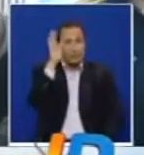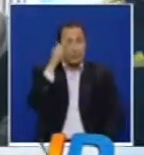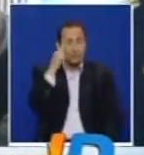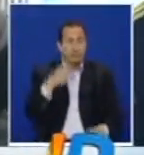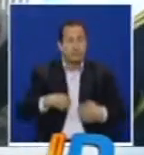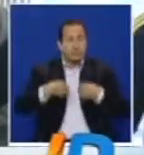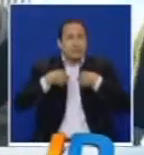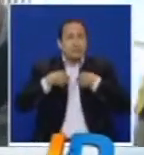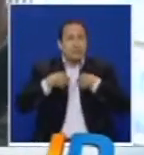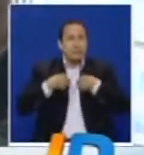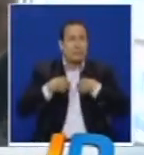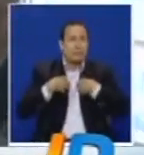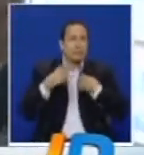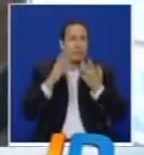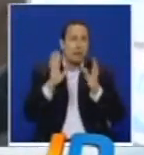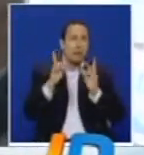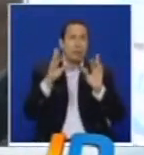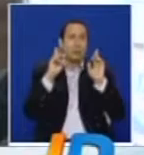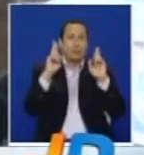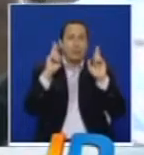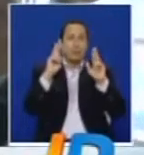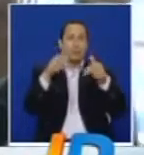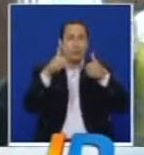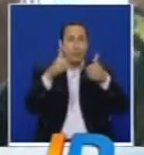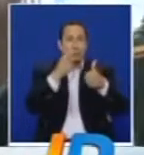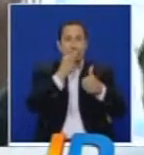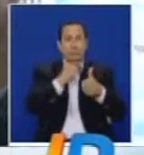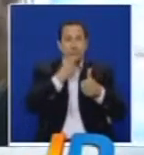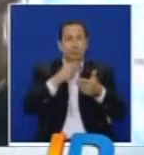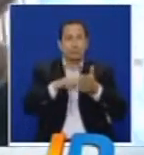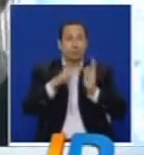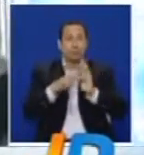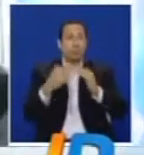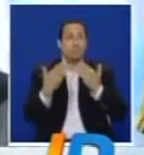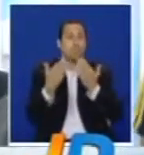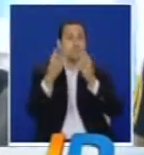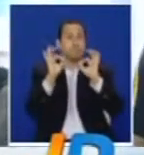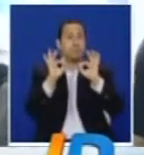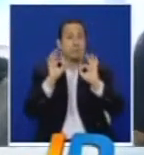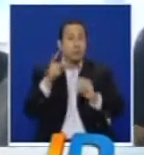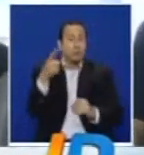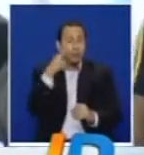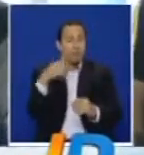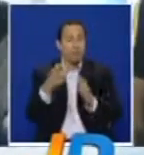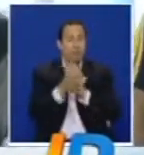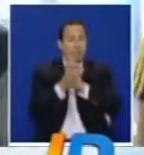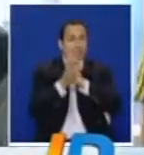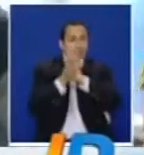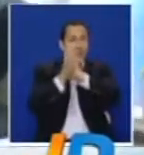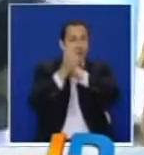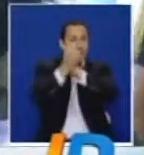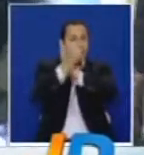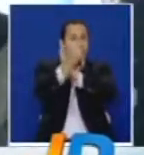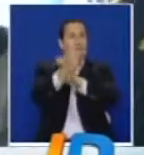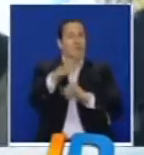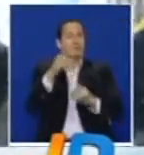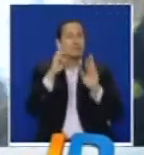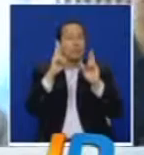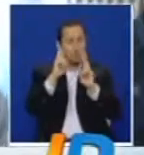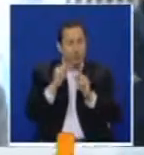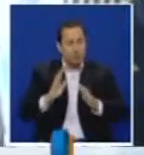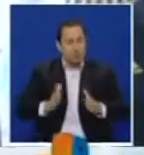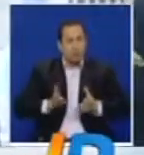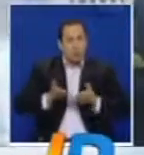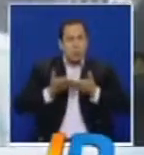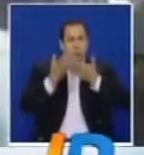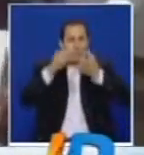susto. El Tigre sabemos lo que significa, vamos a pedirle a Dios que todo sea todo